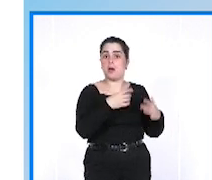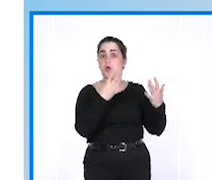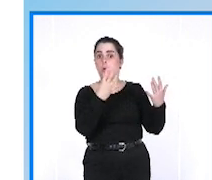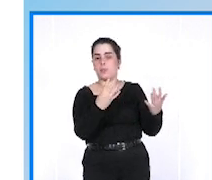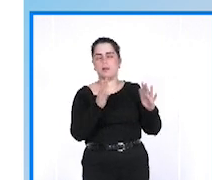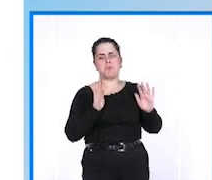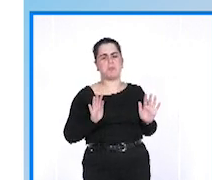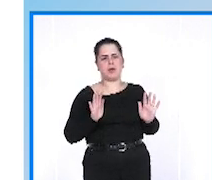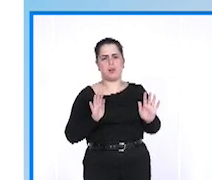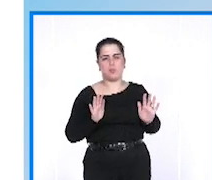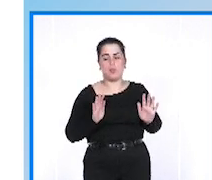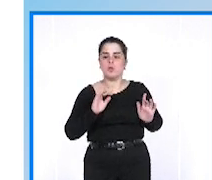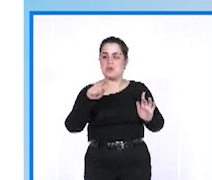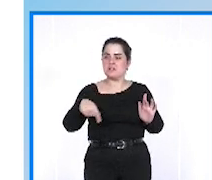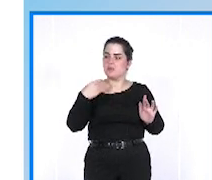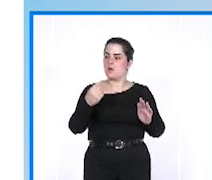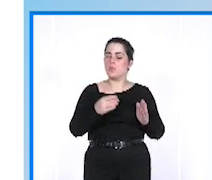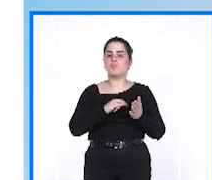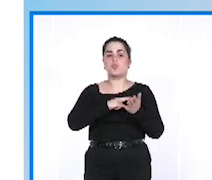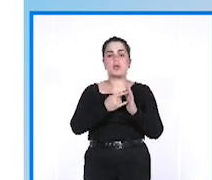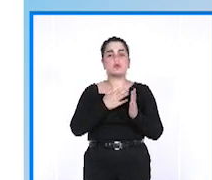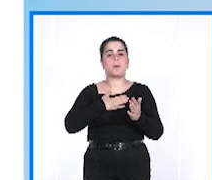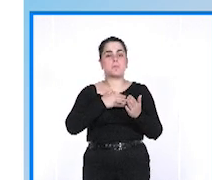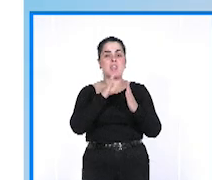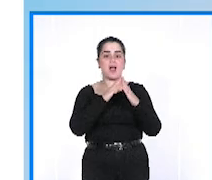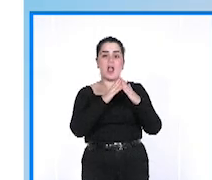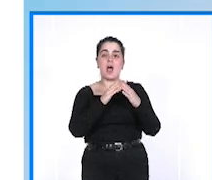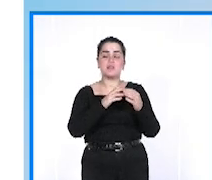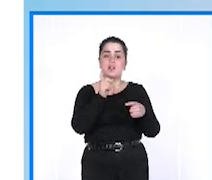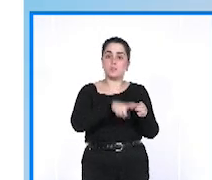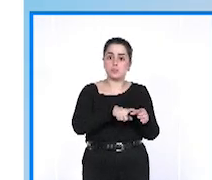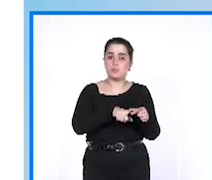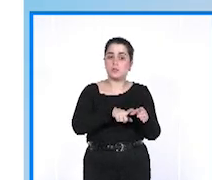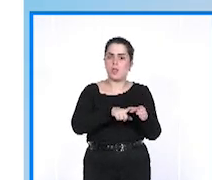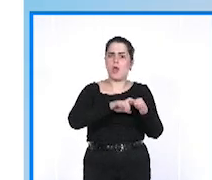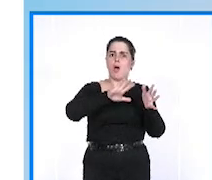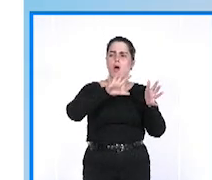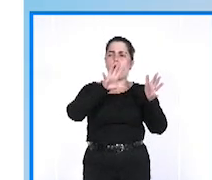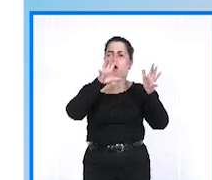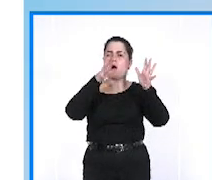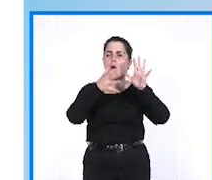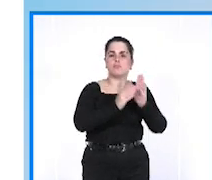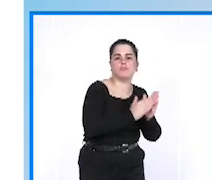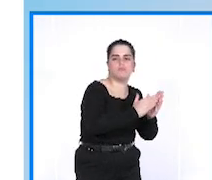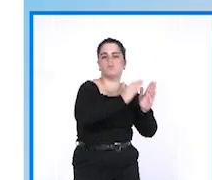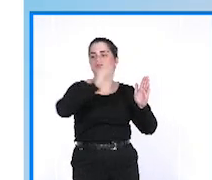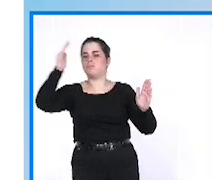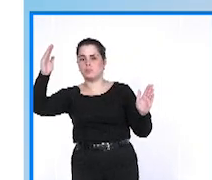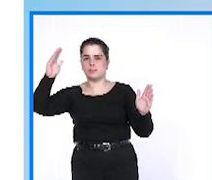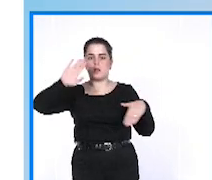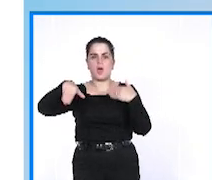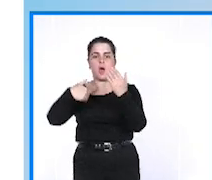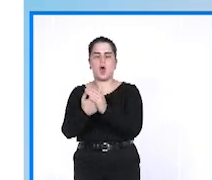embargo después de participar en mi casa ese nivel de transformación aumenta en esa escala de 1 a 10